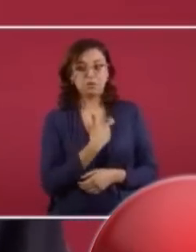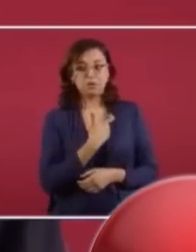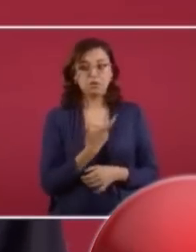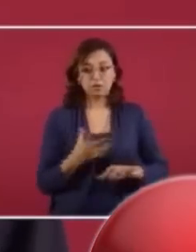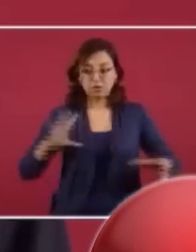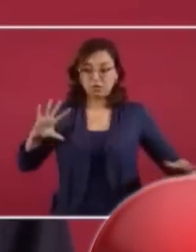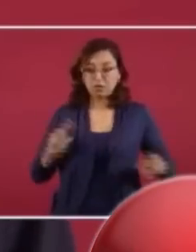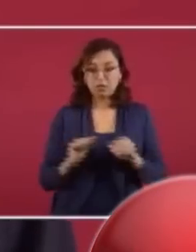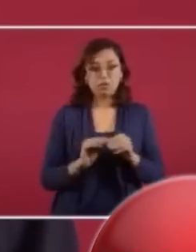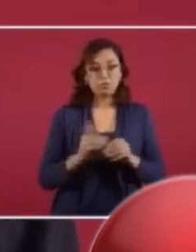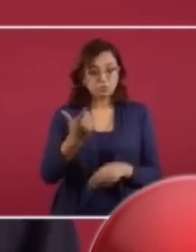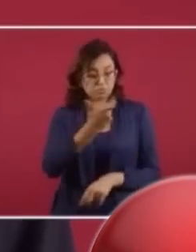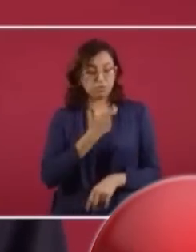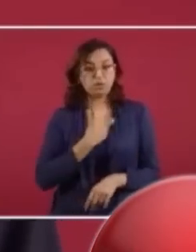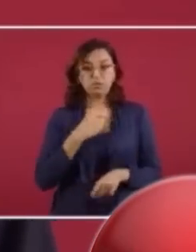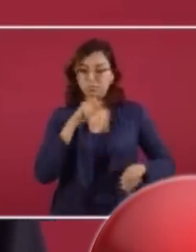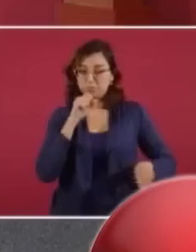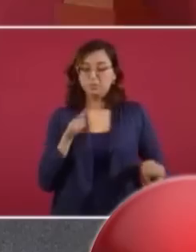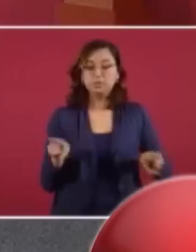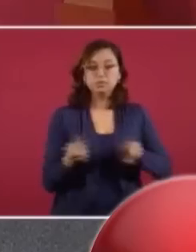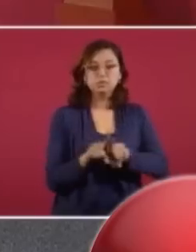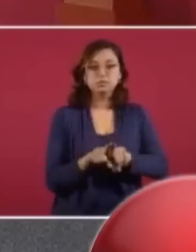equivalente al sueldo